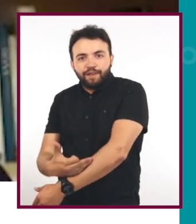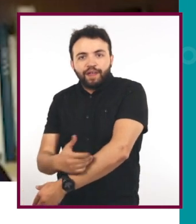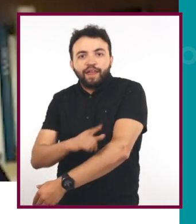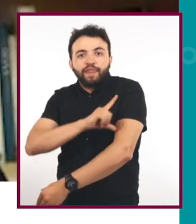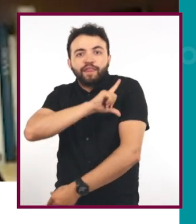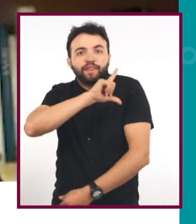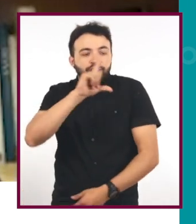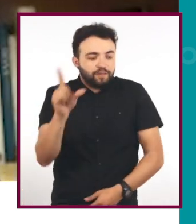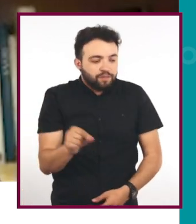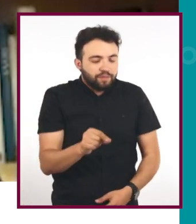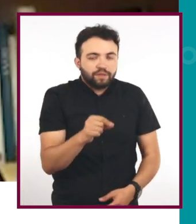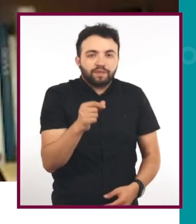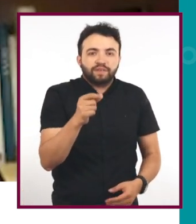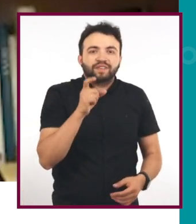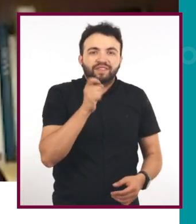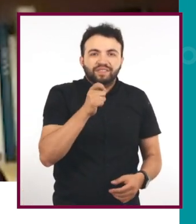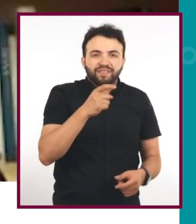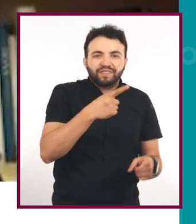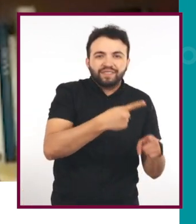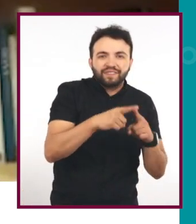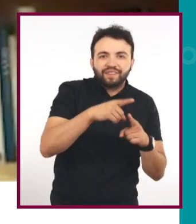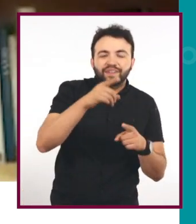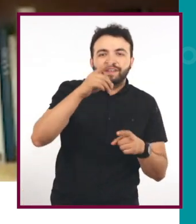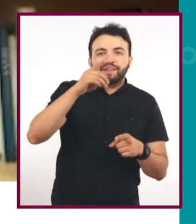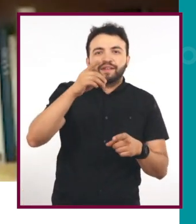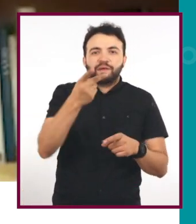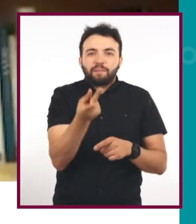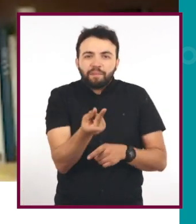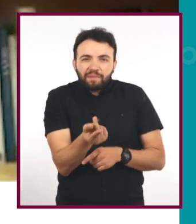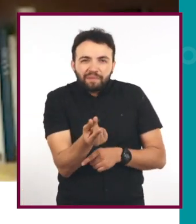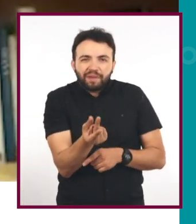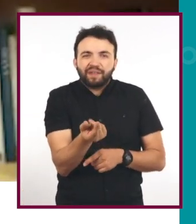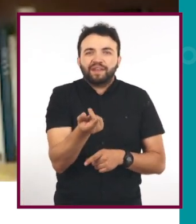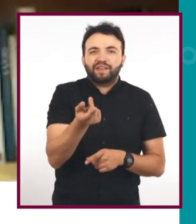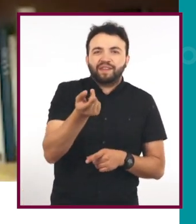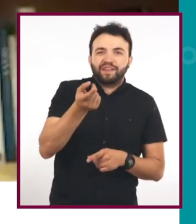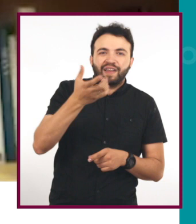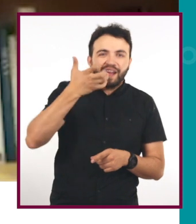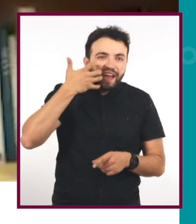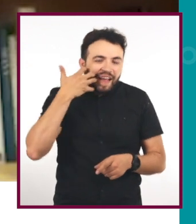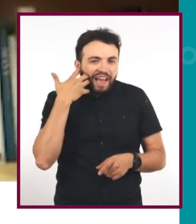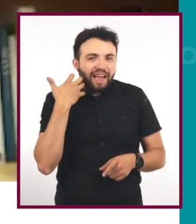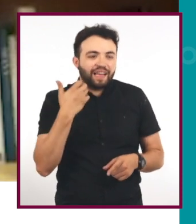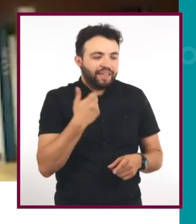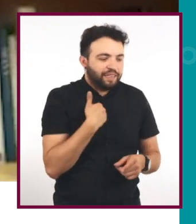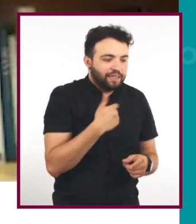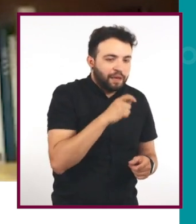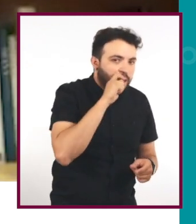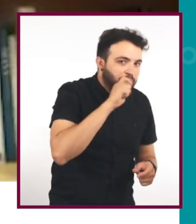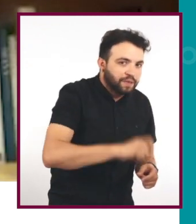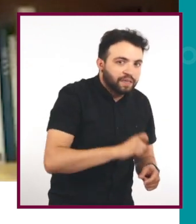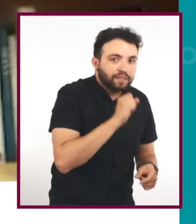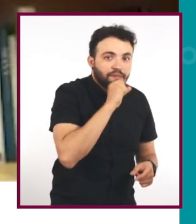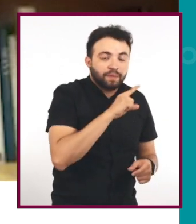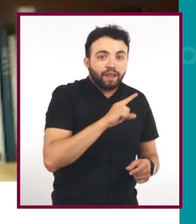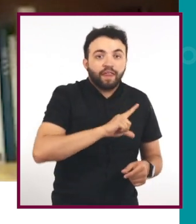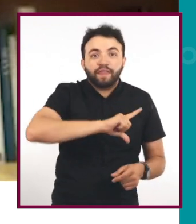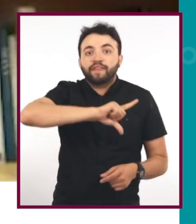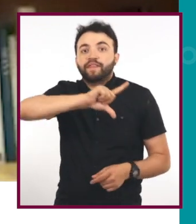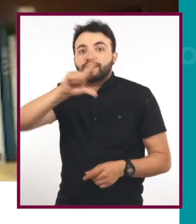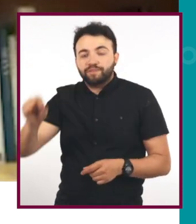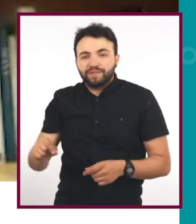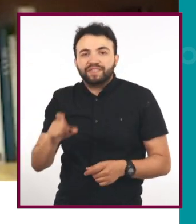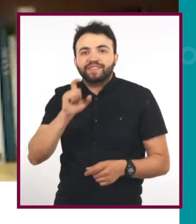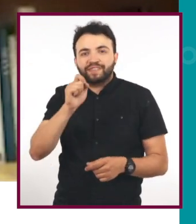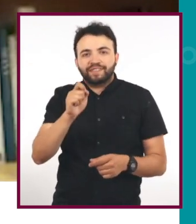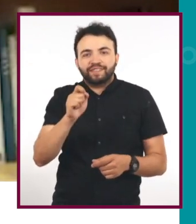con tu familia, continúa con las mascotas, que son un punto de amistad, y de ahí entras a lo que es el colegio, al